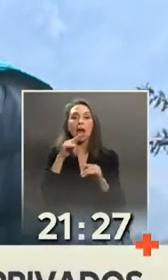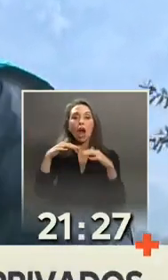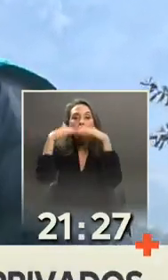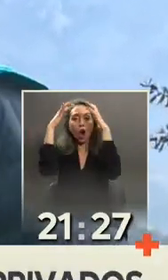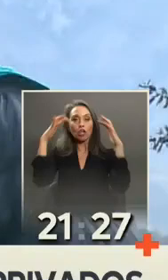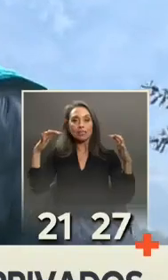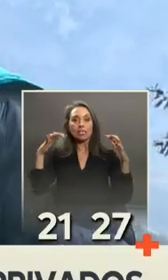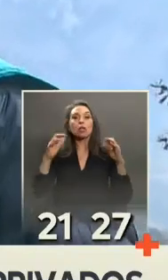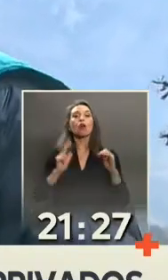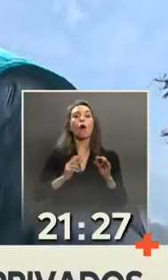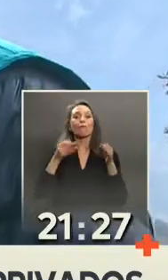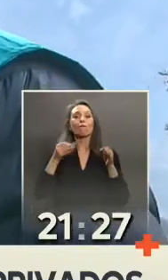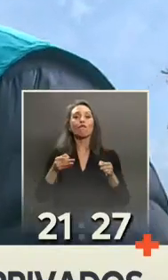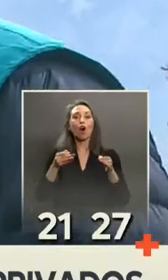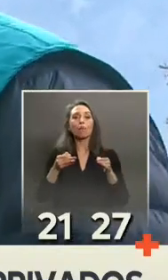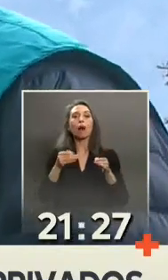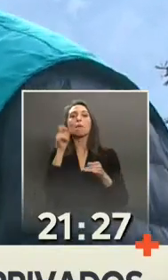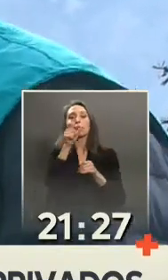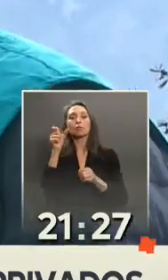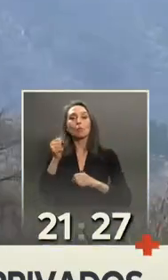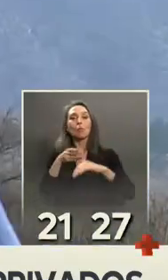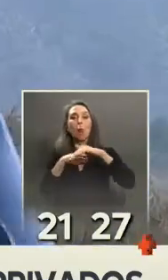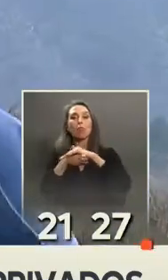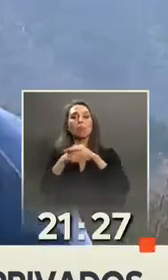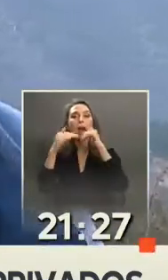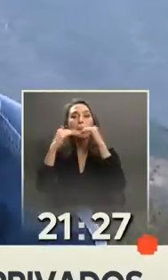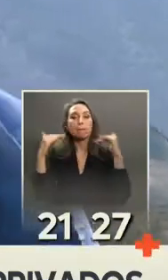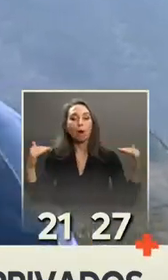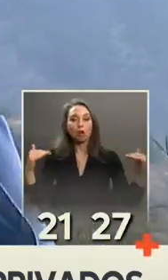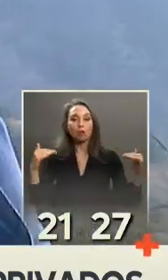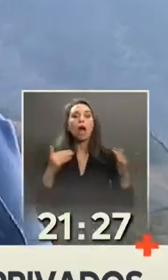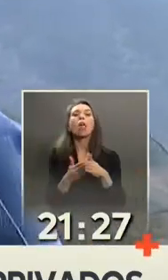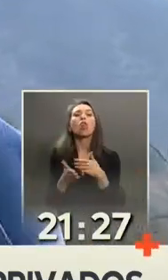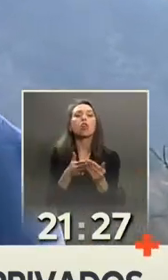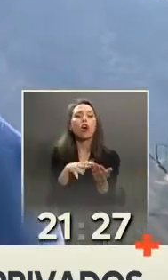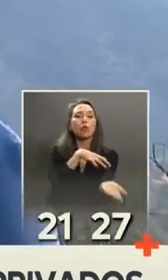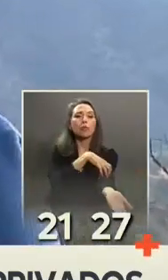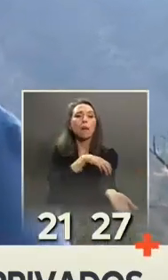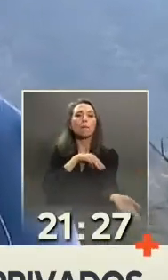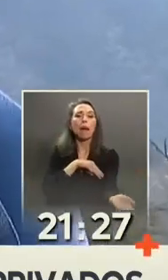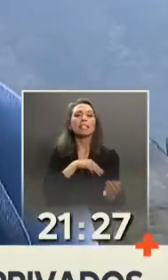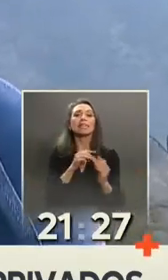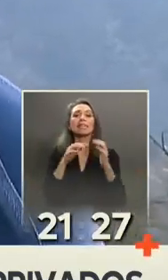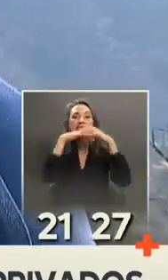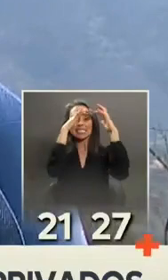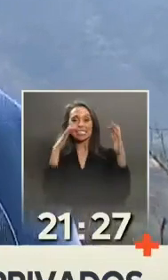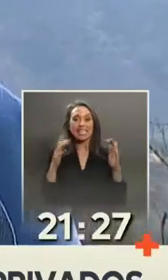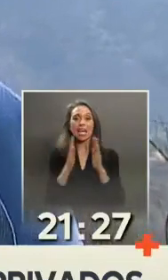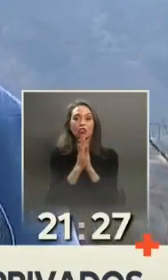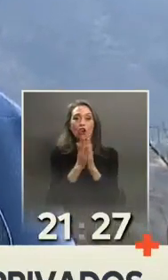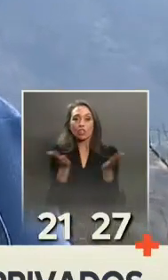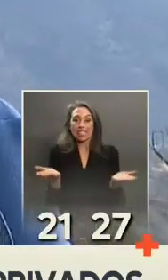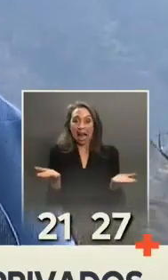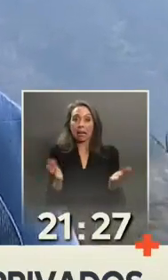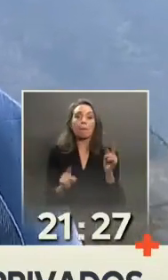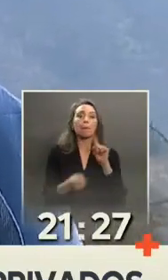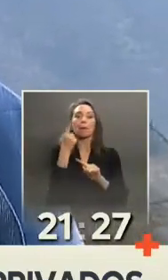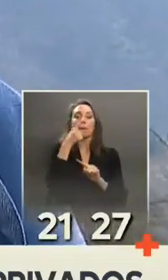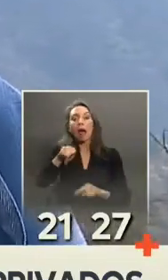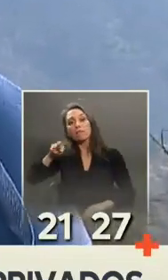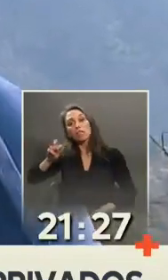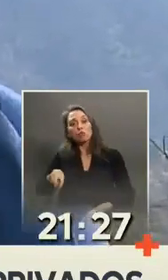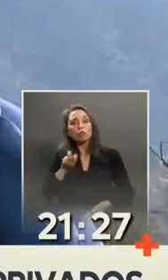formalizarlo, tener un nuevo acceso a la montaña aquí desde el Parque Metropolitano. Por ejemplo, el San Cristóbal es bueno para empezar, porque es livianito, qué